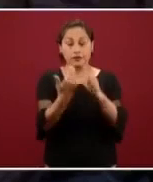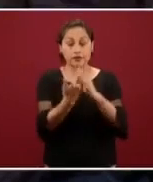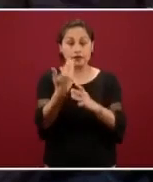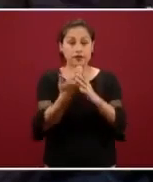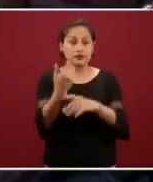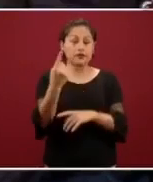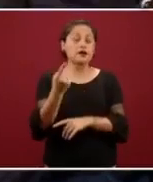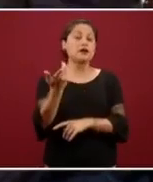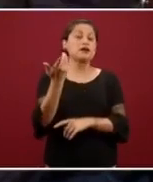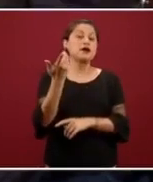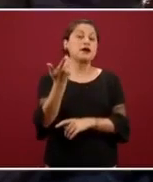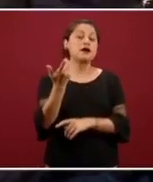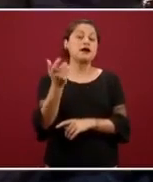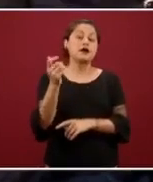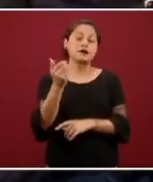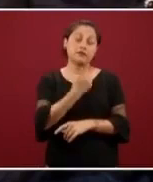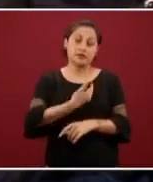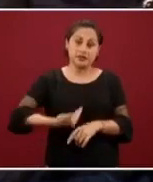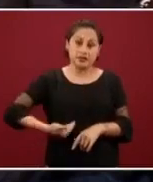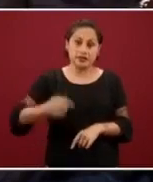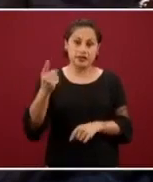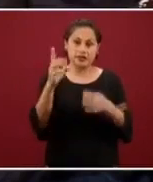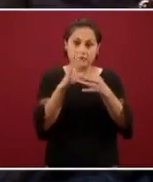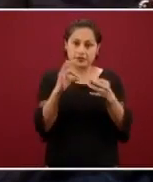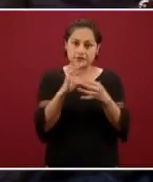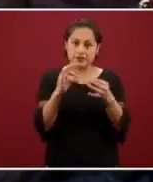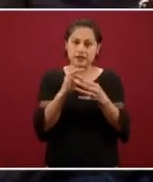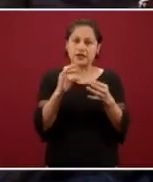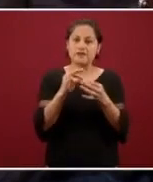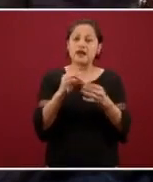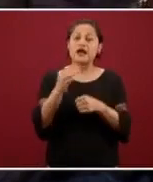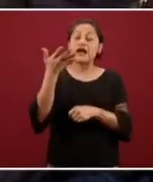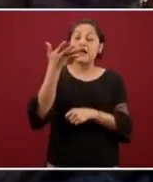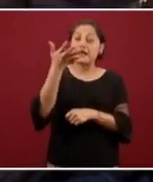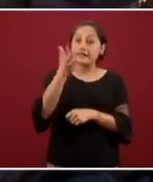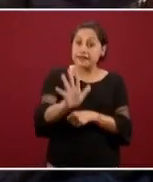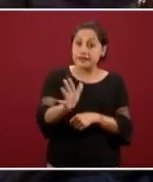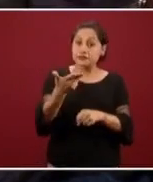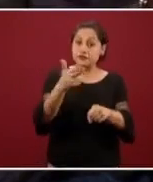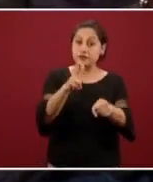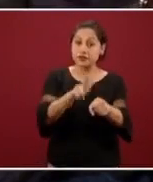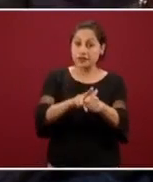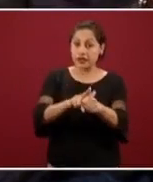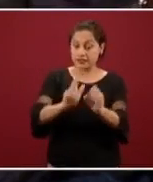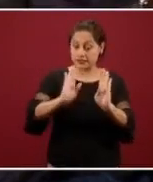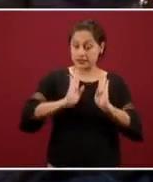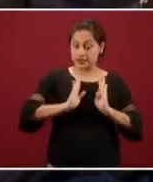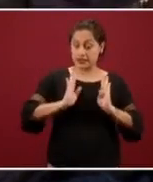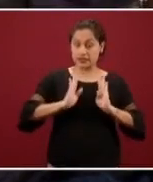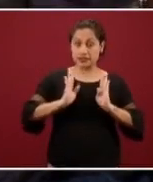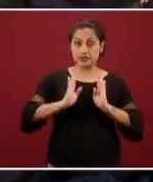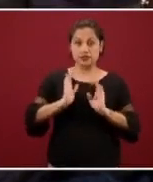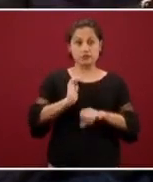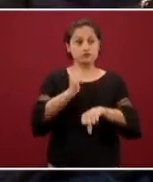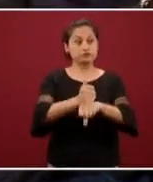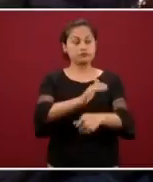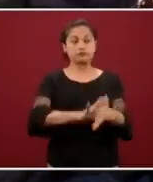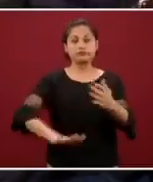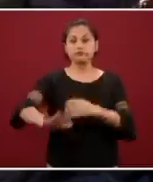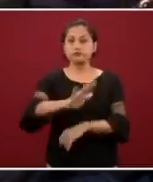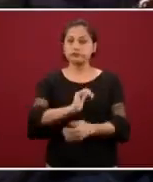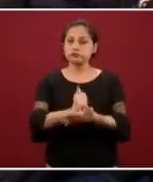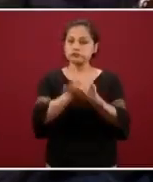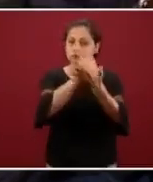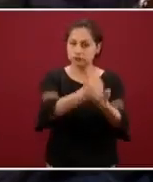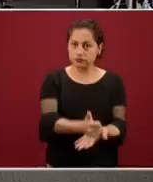10 hospitales que tendrán a su cargo el ejército. Yo les quiero preguntar, ¿estos hospitales cuáles son? Si van a ser atendidos por militares